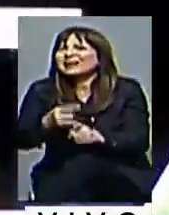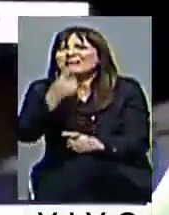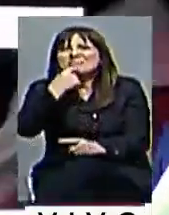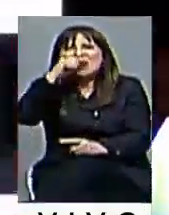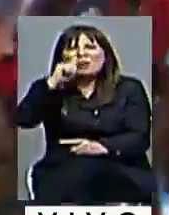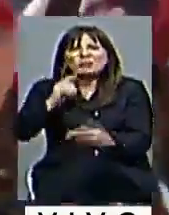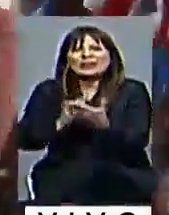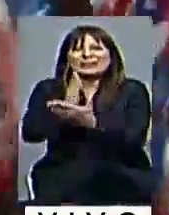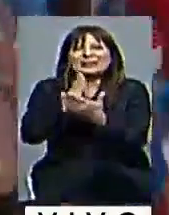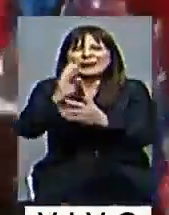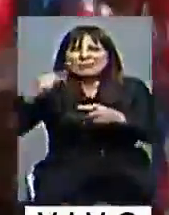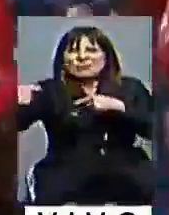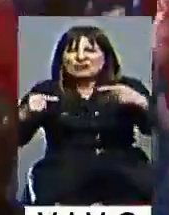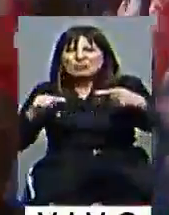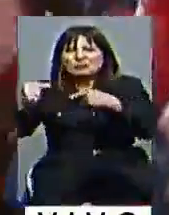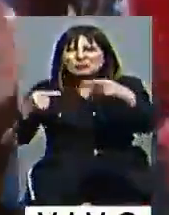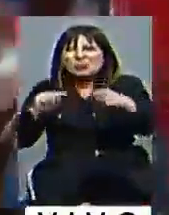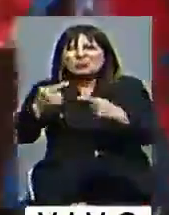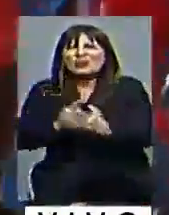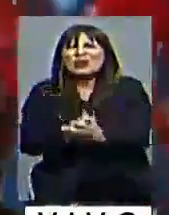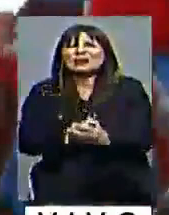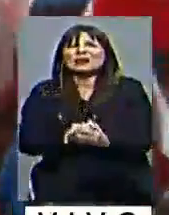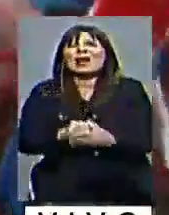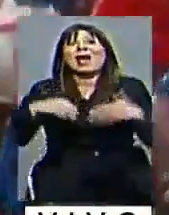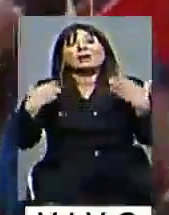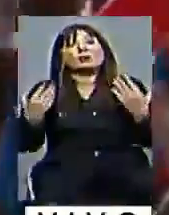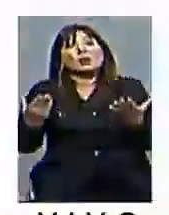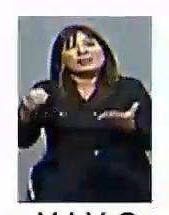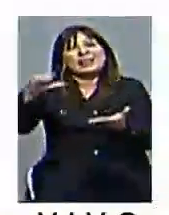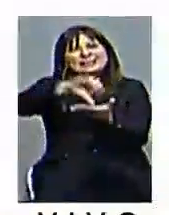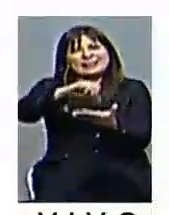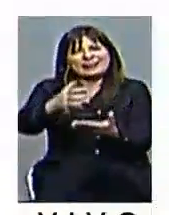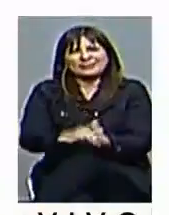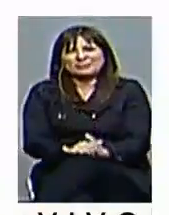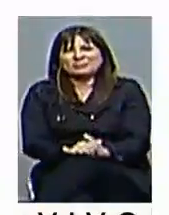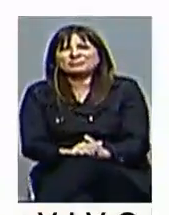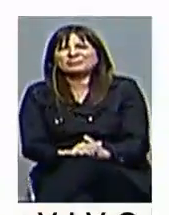nueva discusión abierta en Actualidad Central.